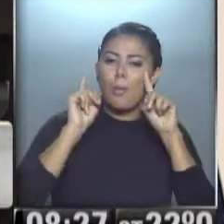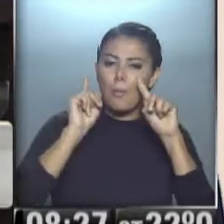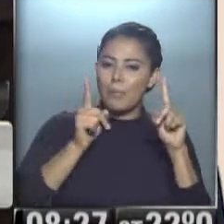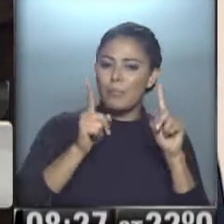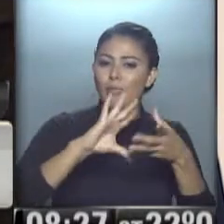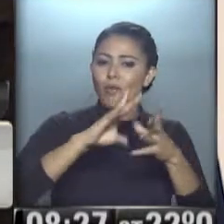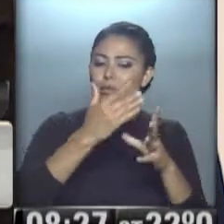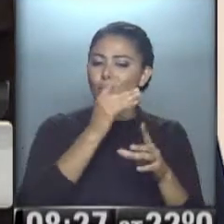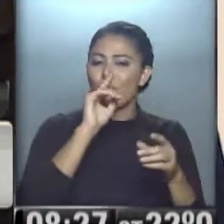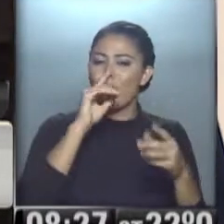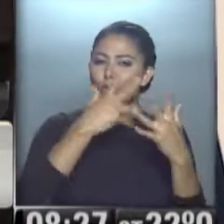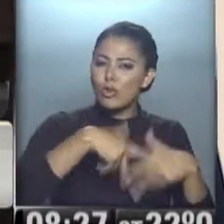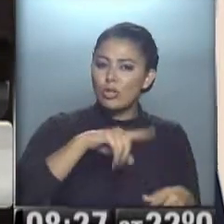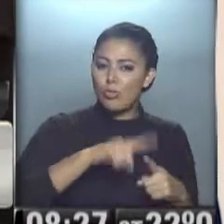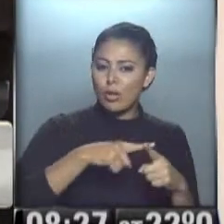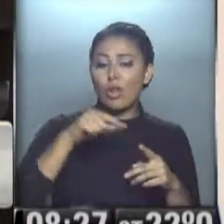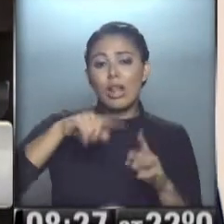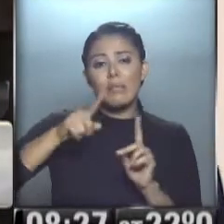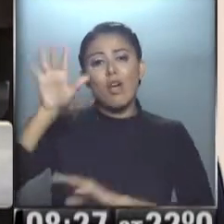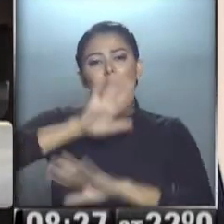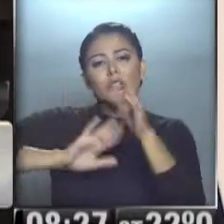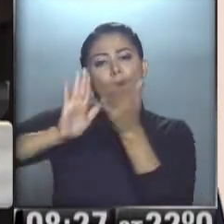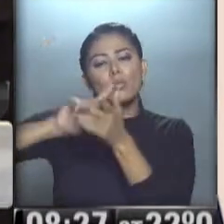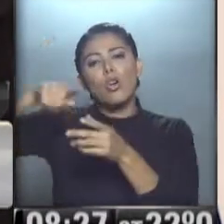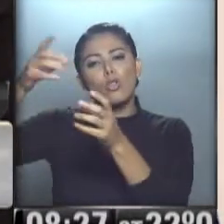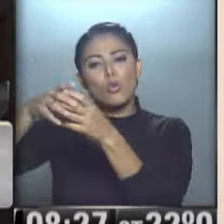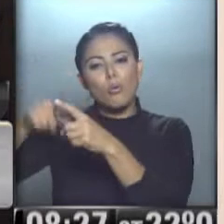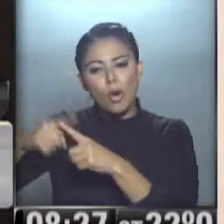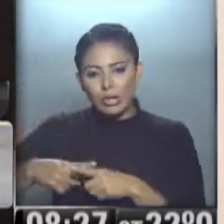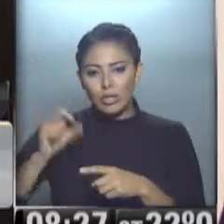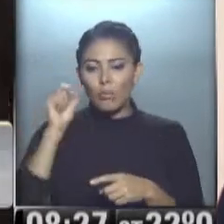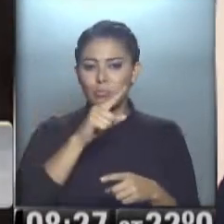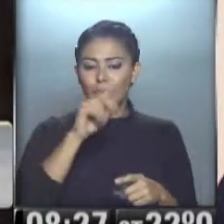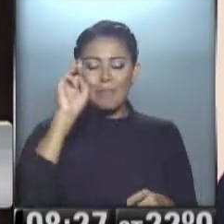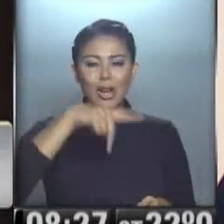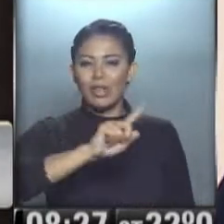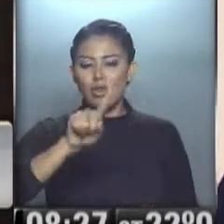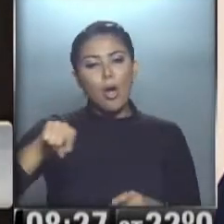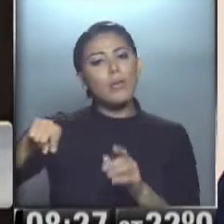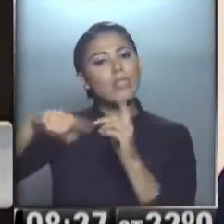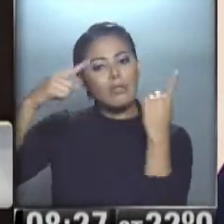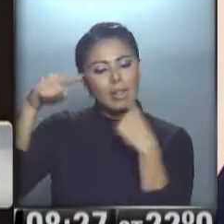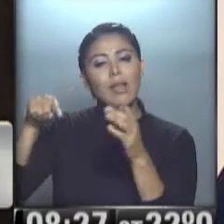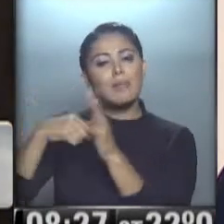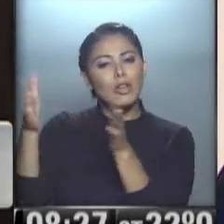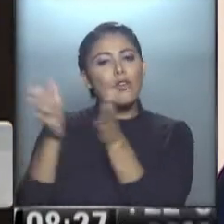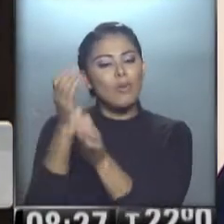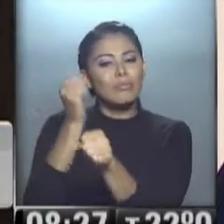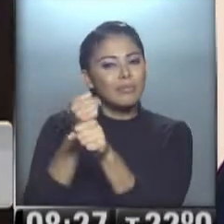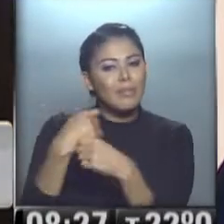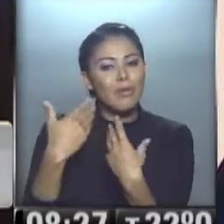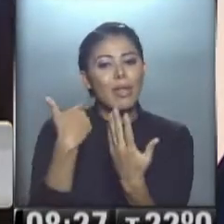político y nos estamos organizando con otras fuerzas políticas de la ciudad que no necesariamente son peronistas para construir una alternativa que